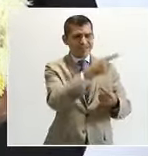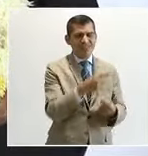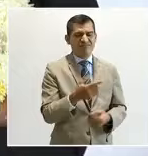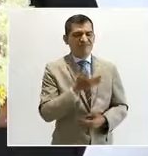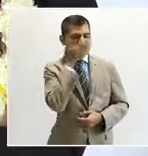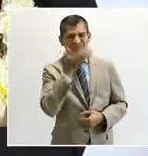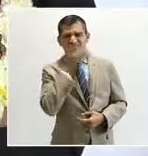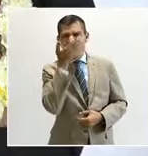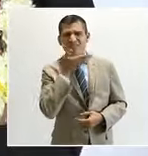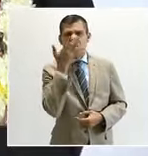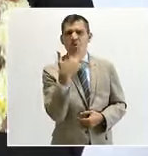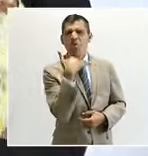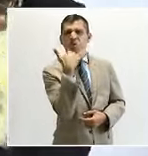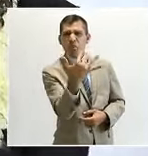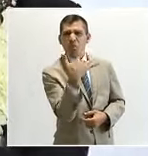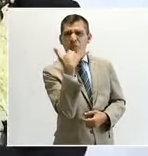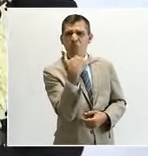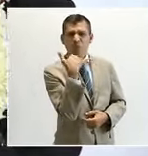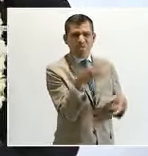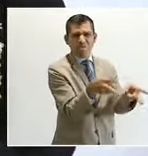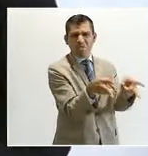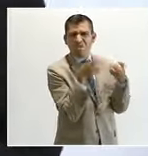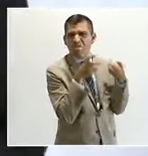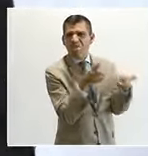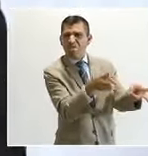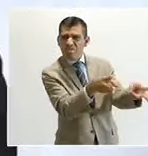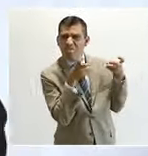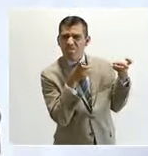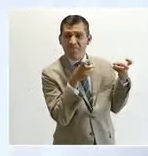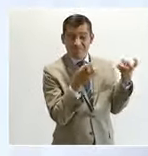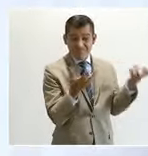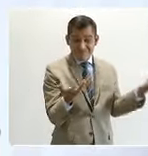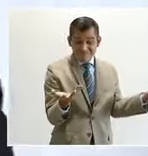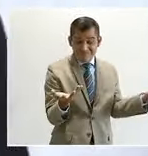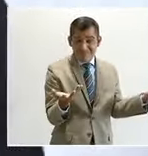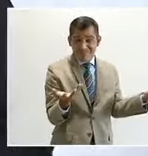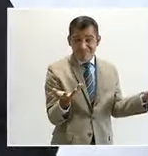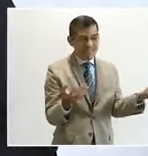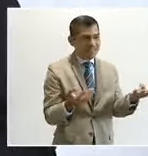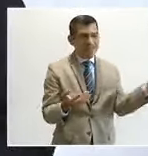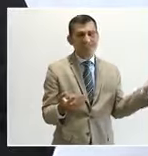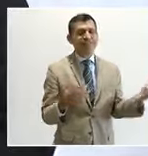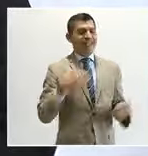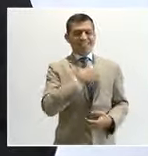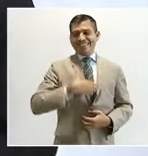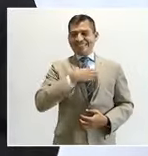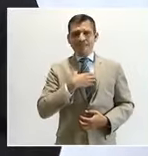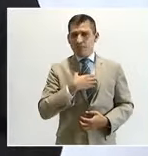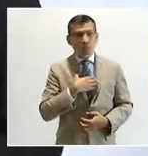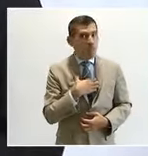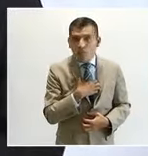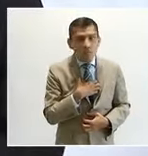para decirlo con mucha claridad pues no están muy contentos